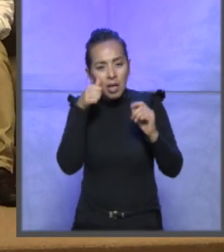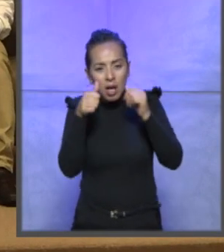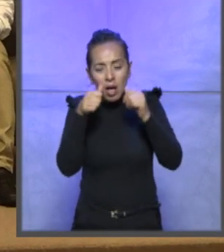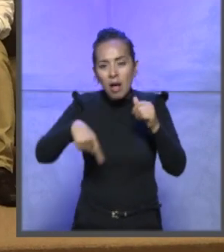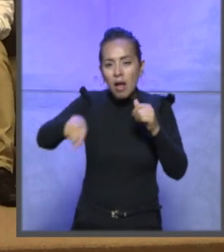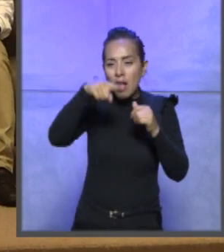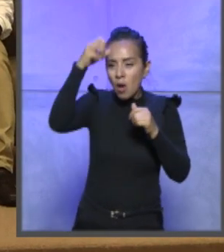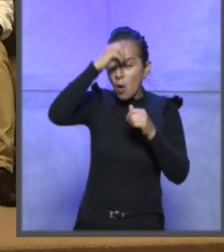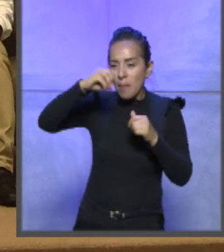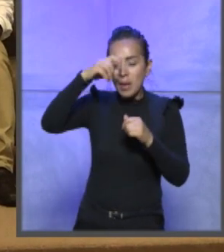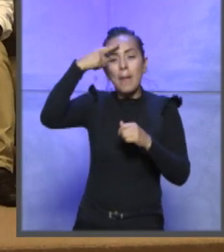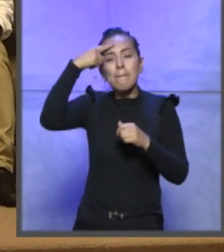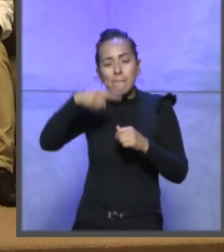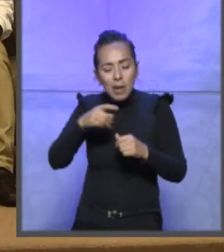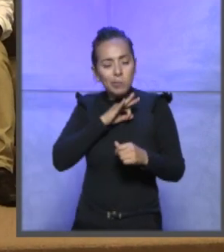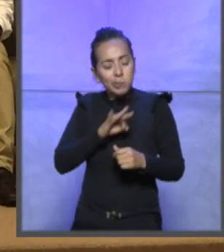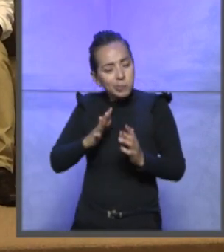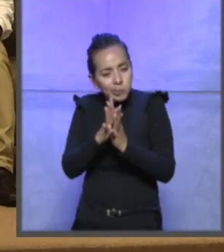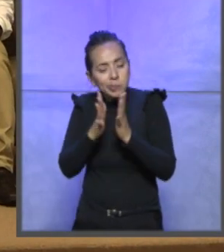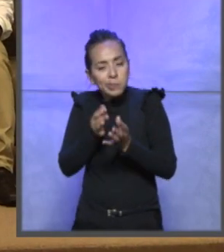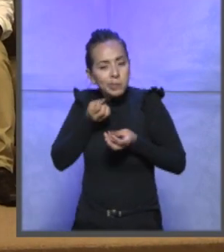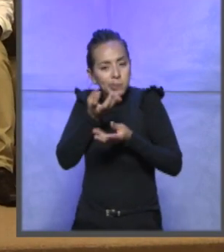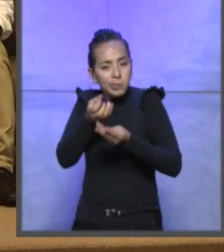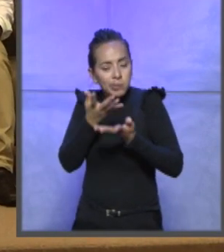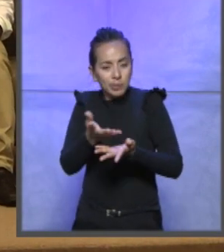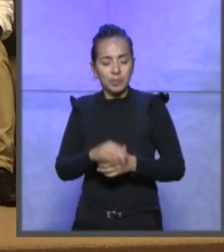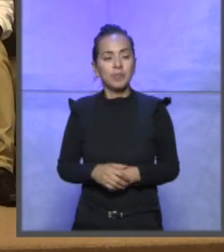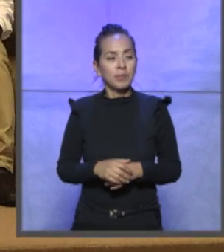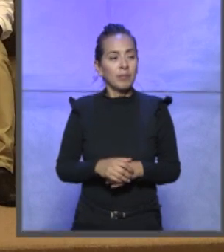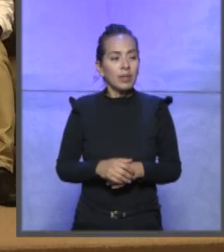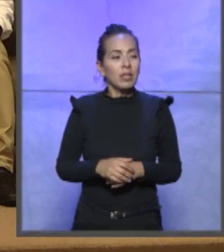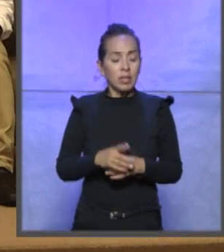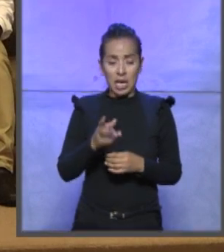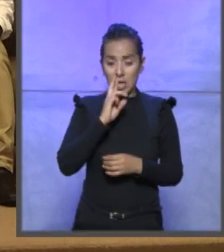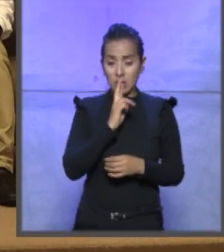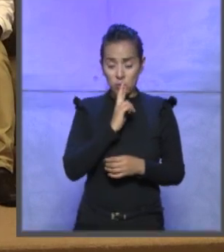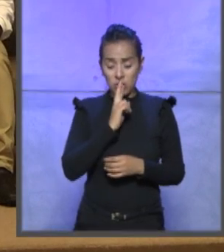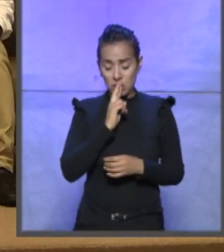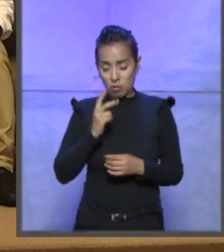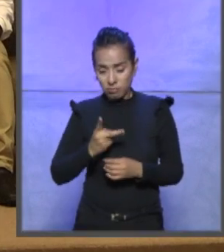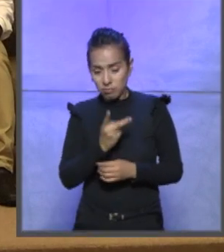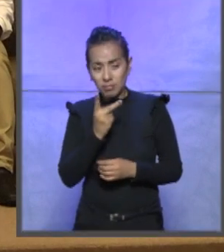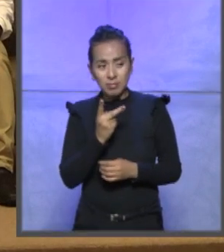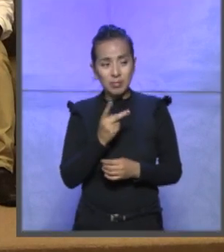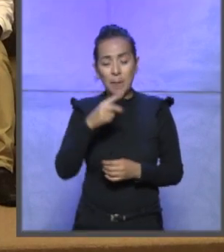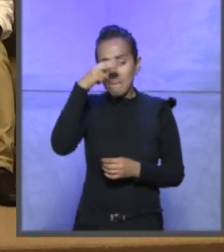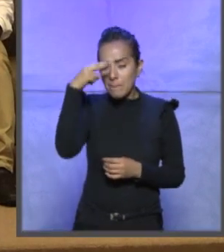escuchar nuestra opinión y poder alzar la voz por aquellos que en ese momento quizá no pueden hacerlo. Y respondiendo a la